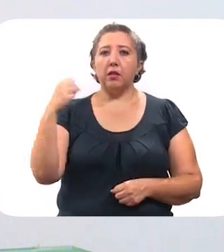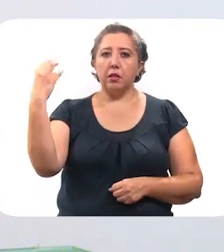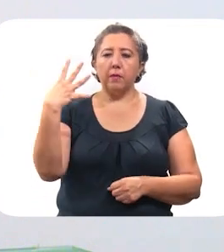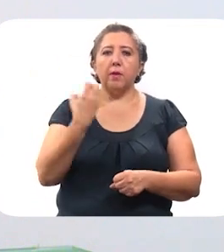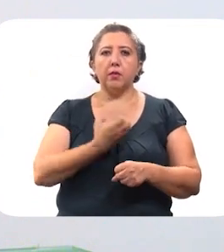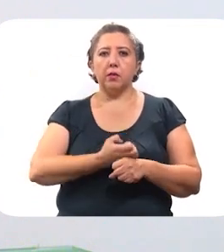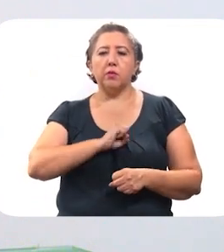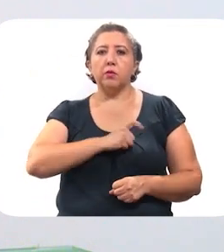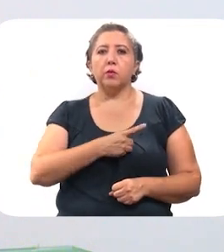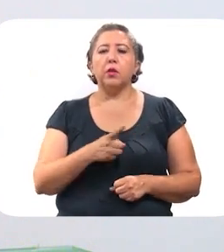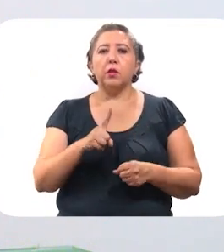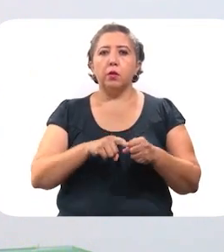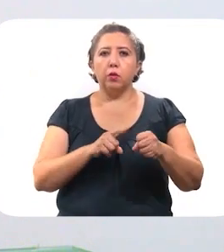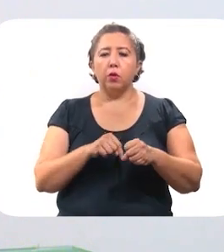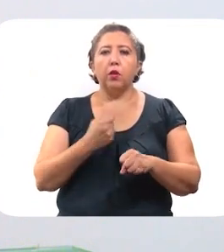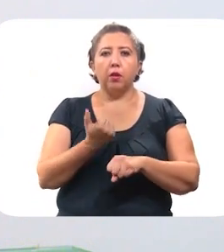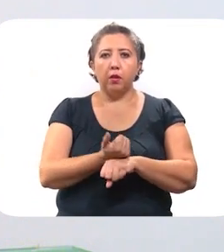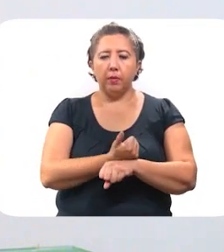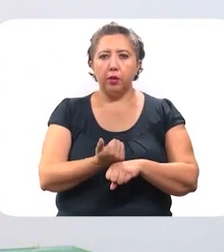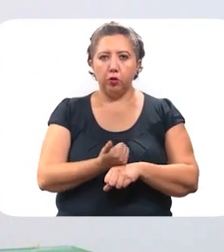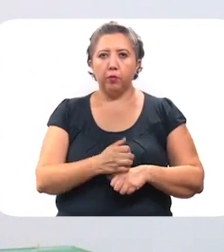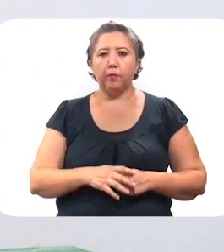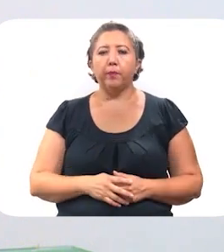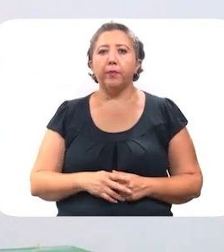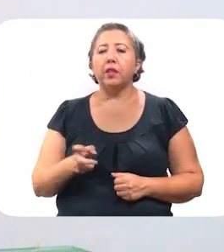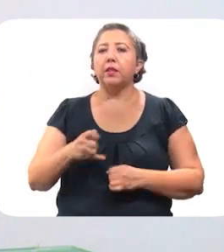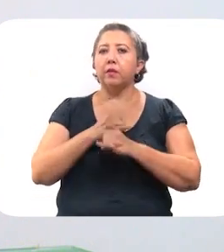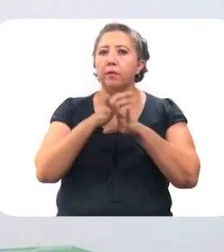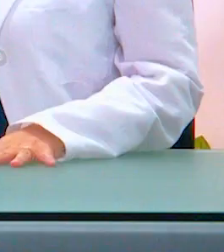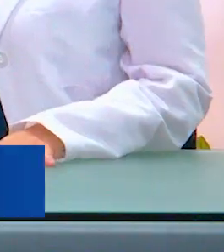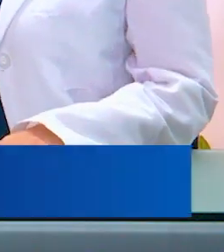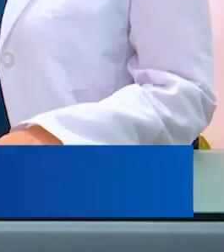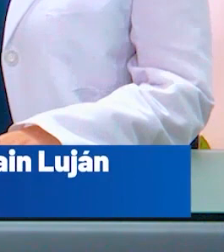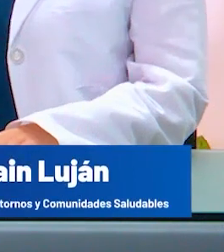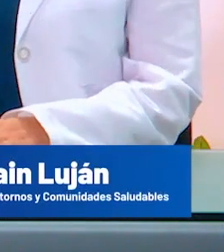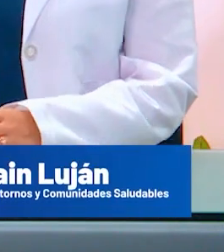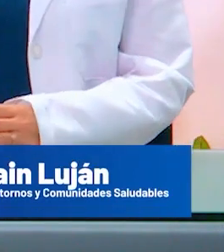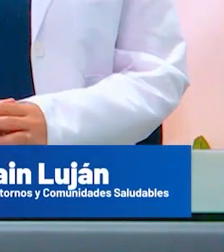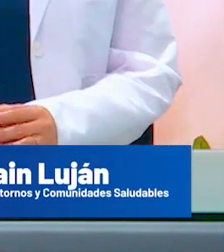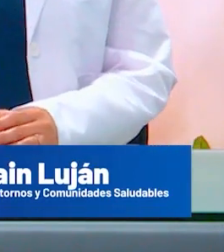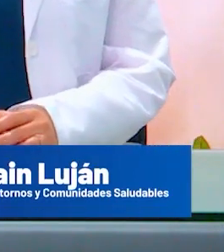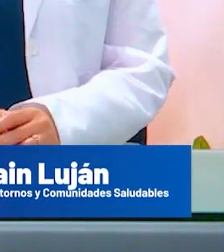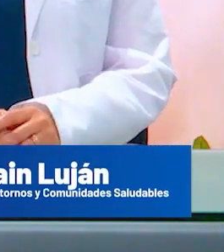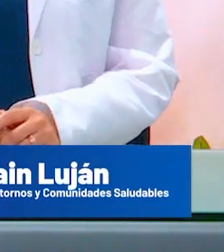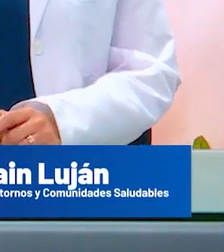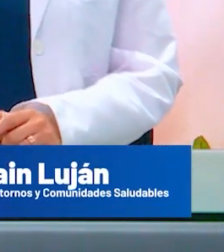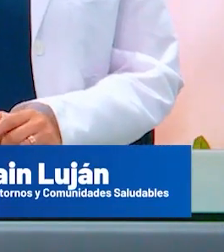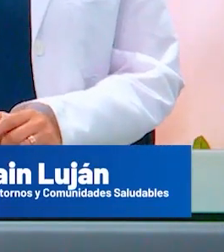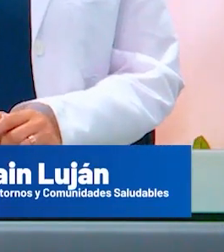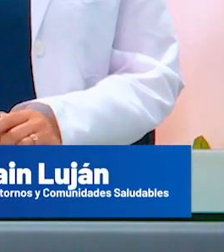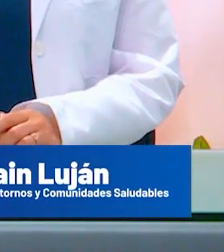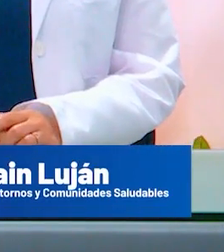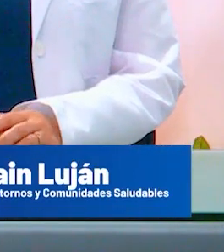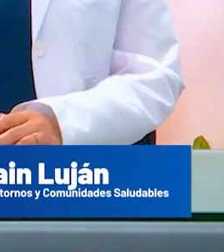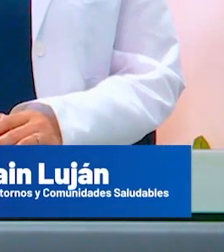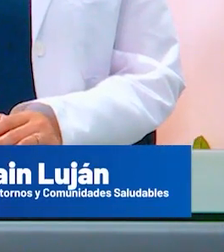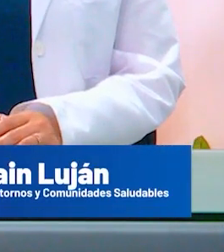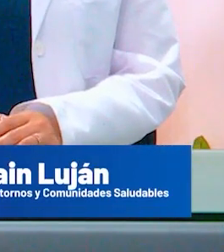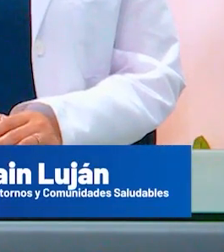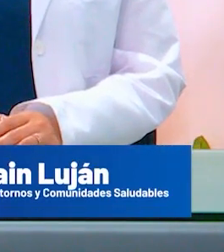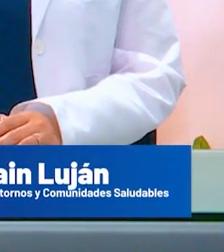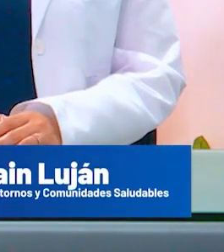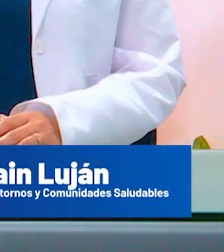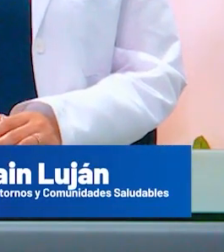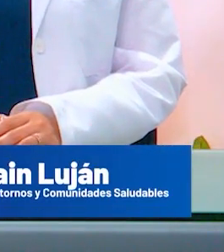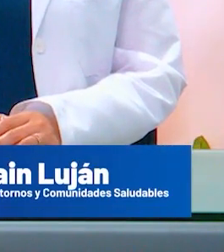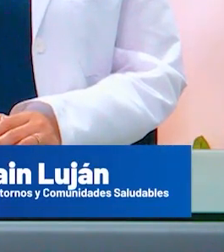nuestro semáforo estatal de salud marcan color amarillo. Este es el reporte del día de hoy, doctor. Gracias, doctora Claudia. Continuaremos informando todos los días por